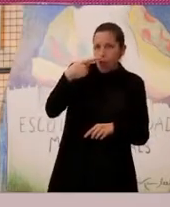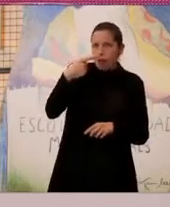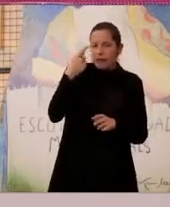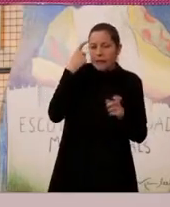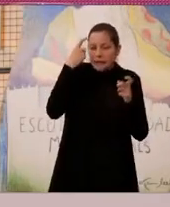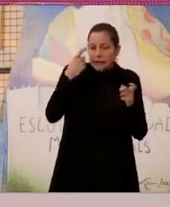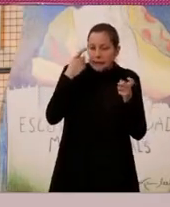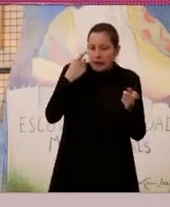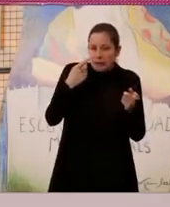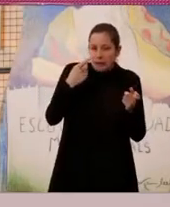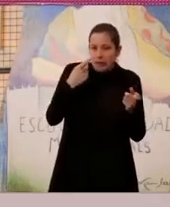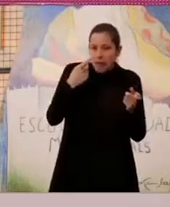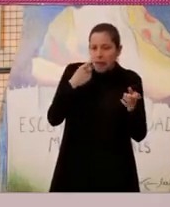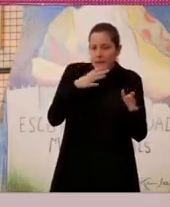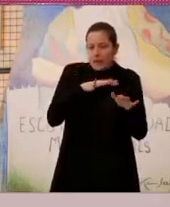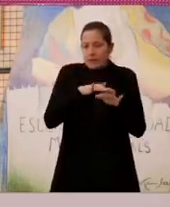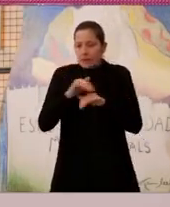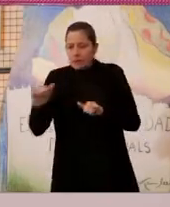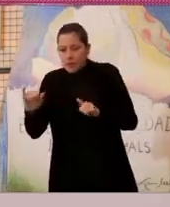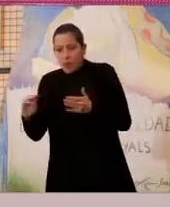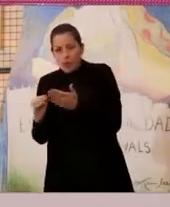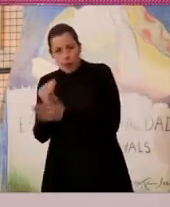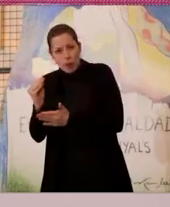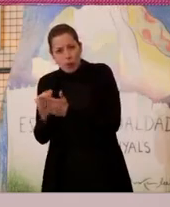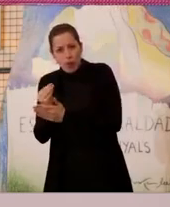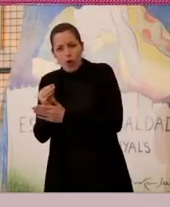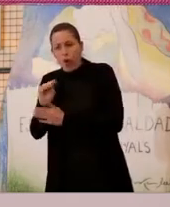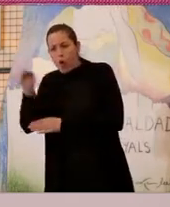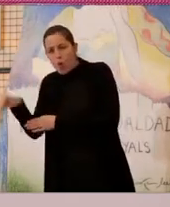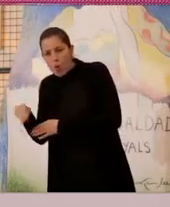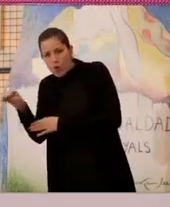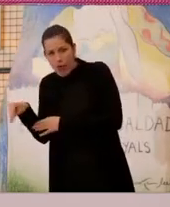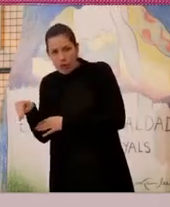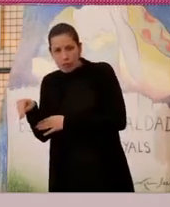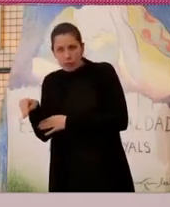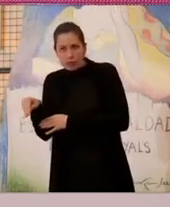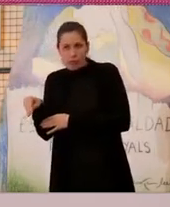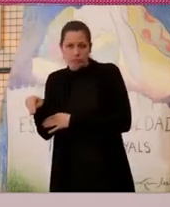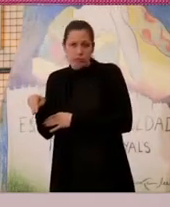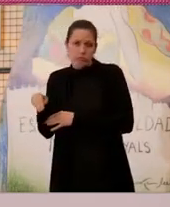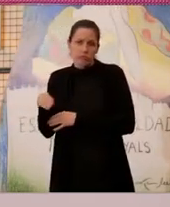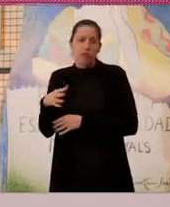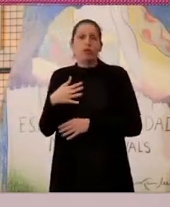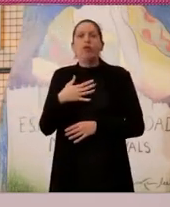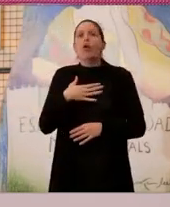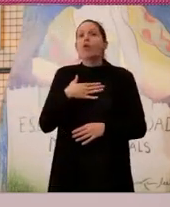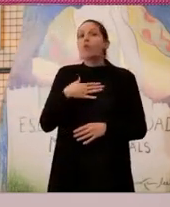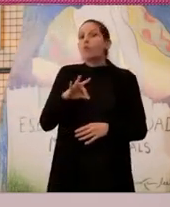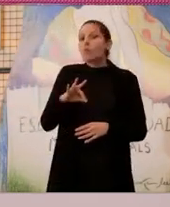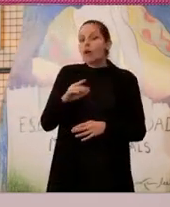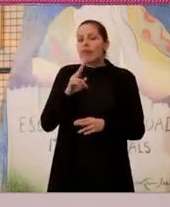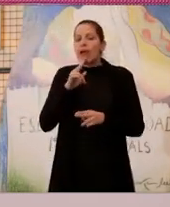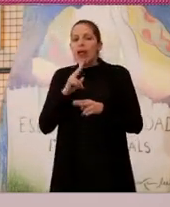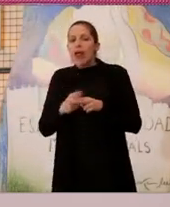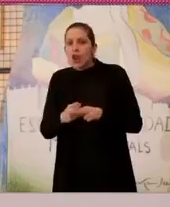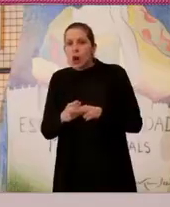sea compatible el mundo de la producción y de la reproducción si no queréis Llamar reproducción que es como lo hemos llamado muchos años en sociología